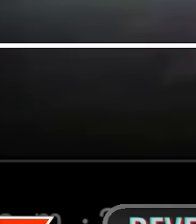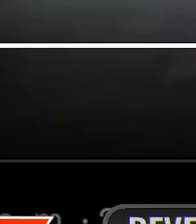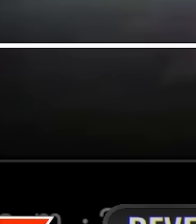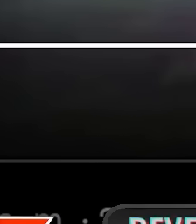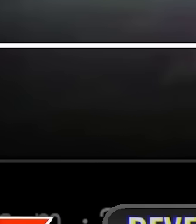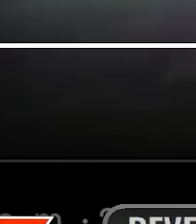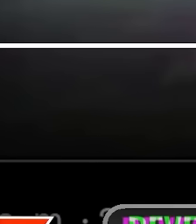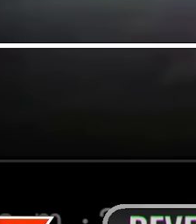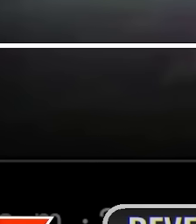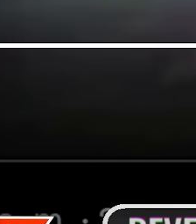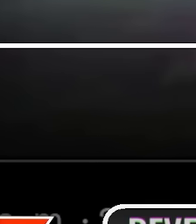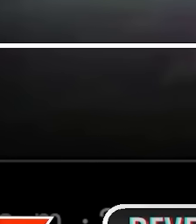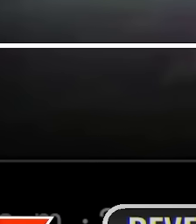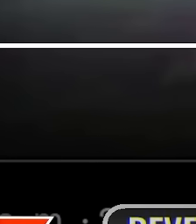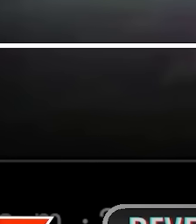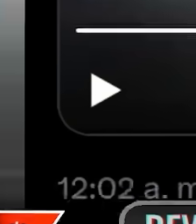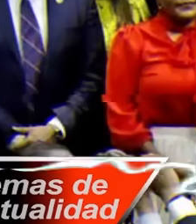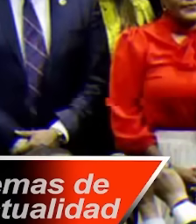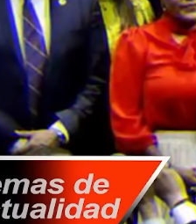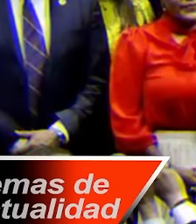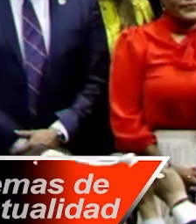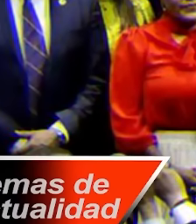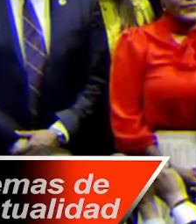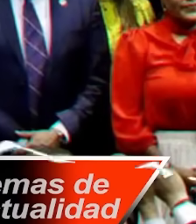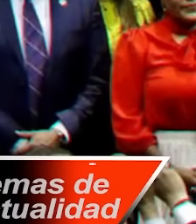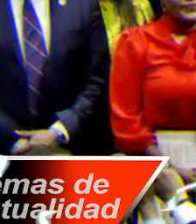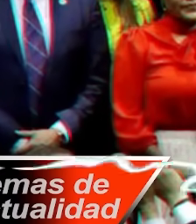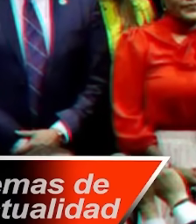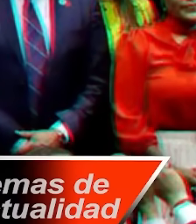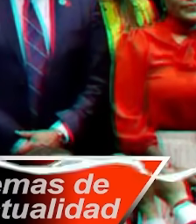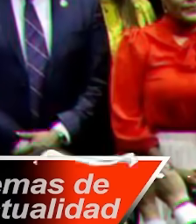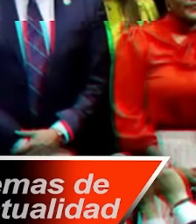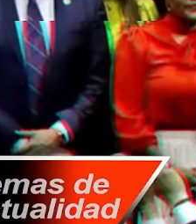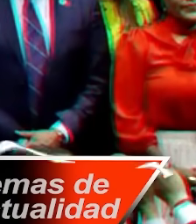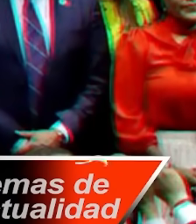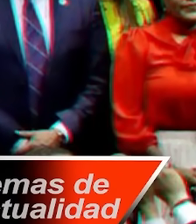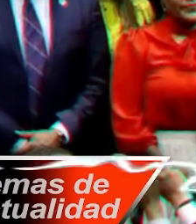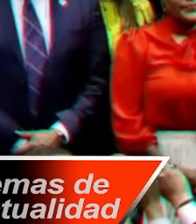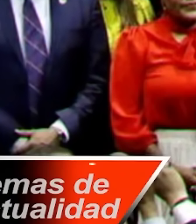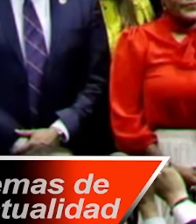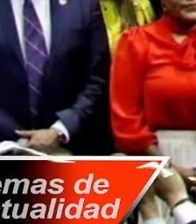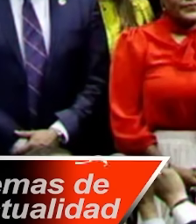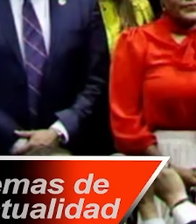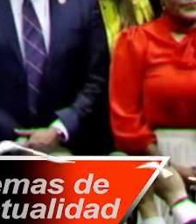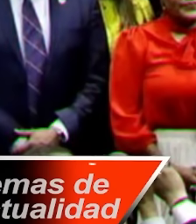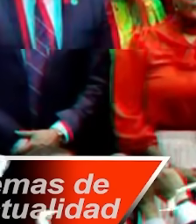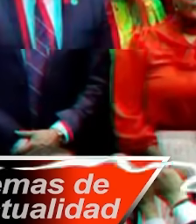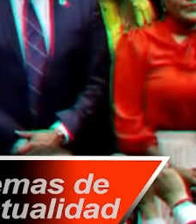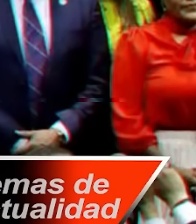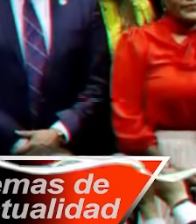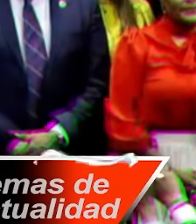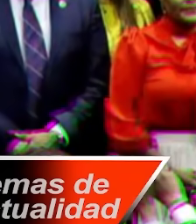tenían cantada. Ya sabían que iba Norma Piña a tratar de sacarlo. Y la situación al final es que le dio la vuelta. Y